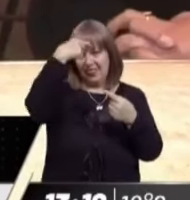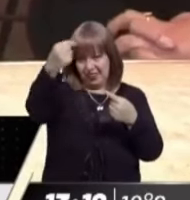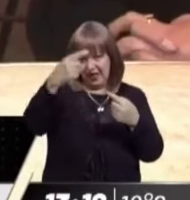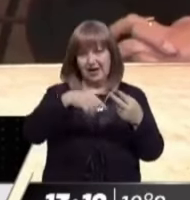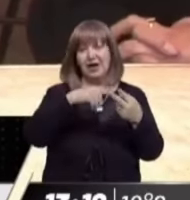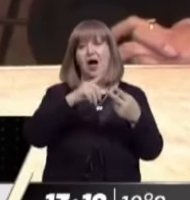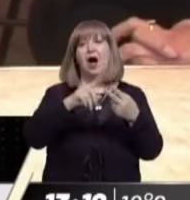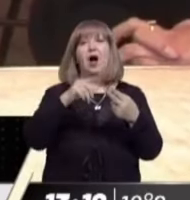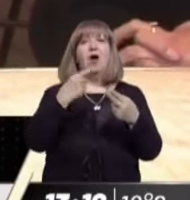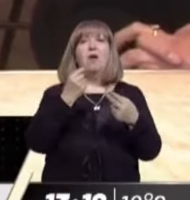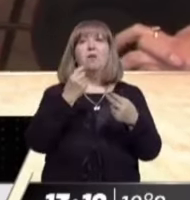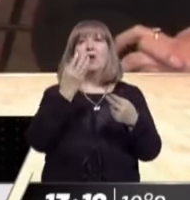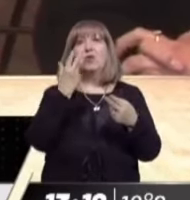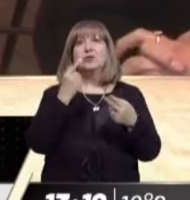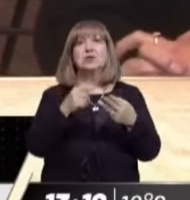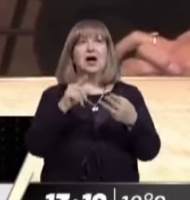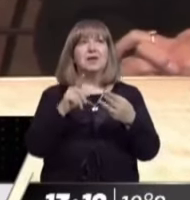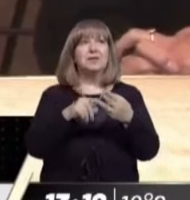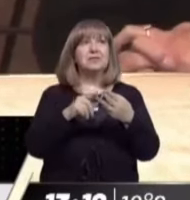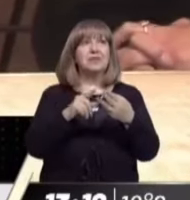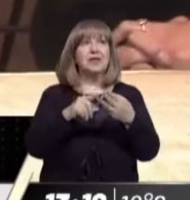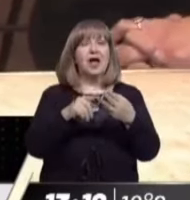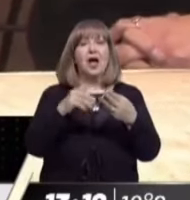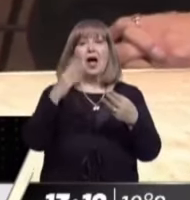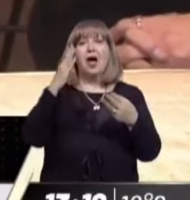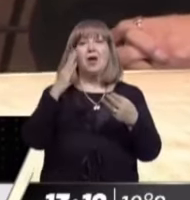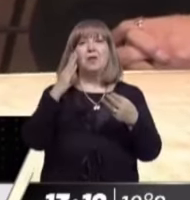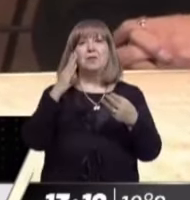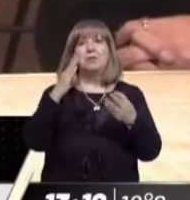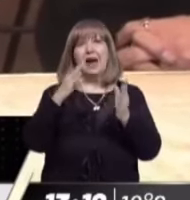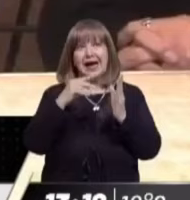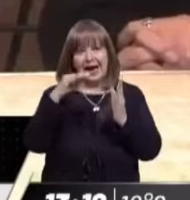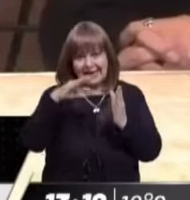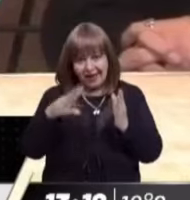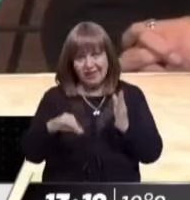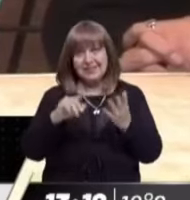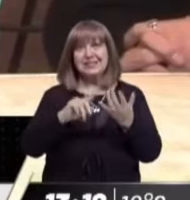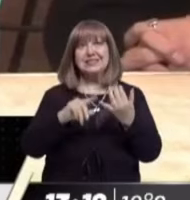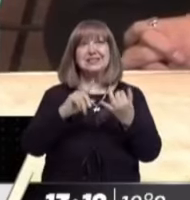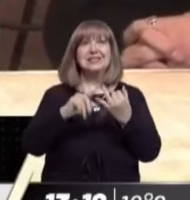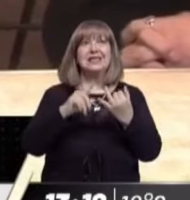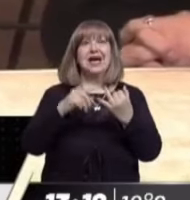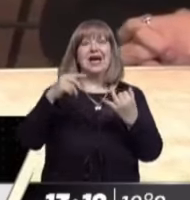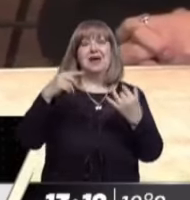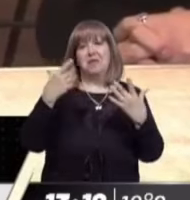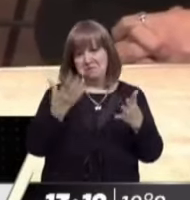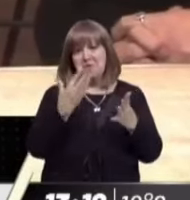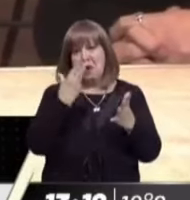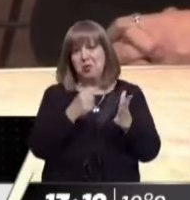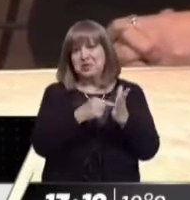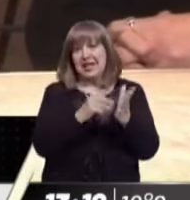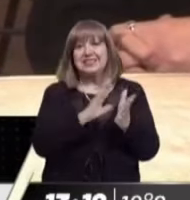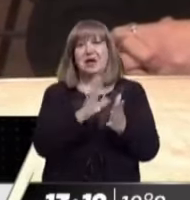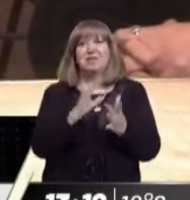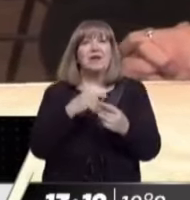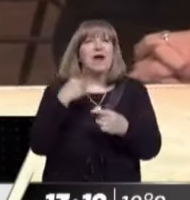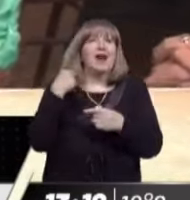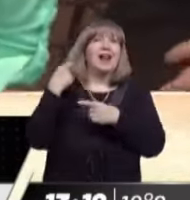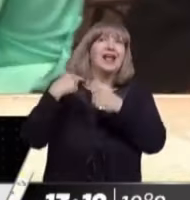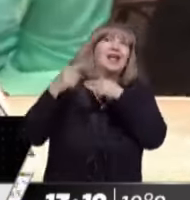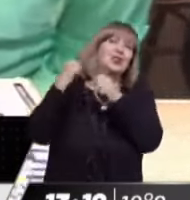termine triste. Claro. De terror y todas esas cosas no te gustan. Fantástico. Tampoco. Con final feliz. Al lado,